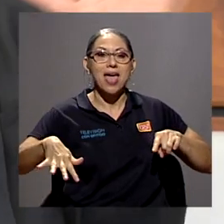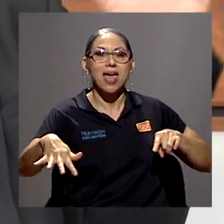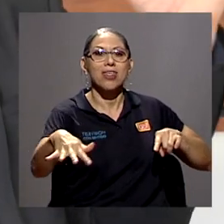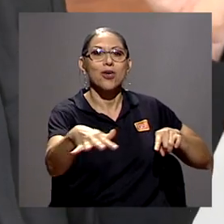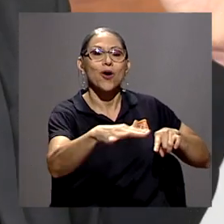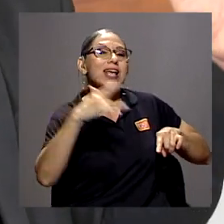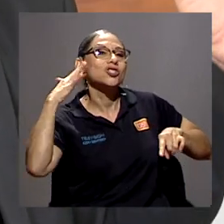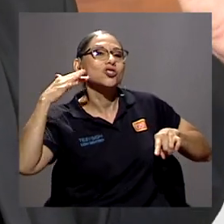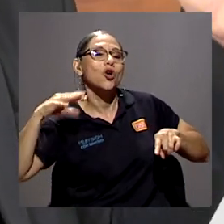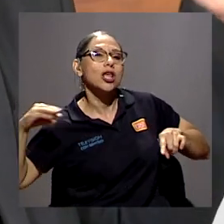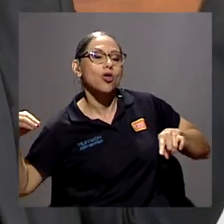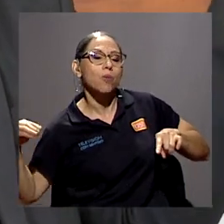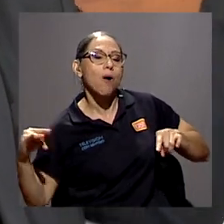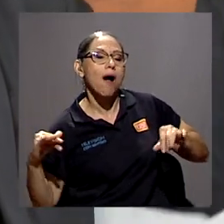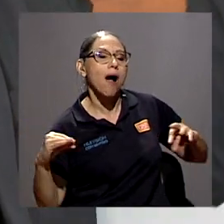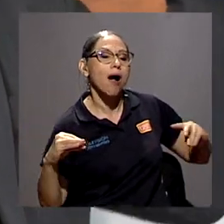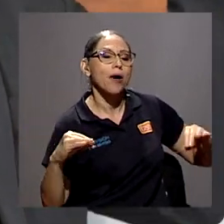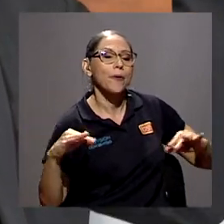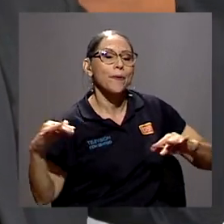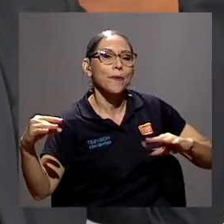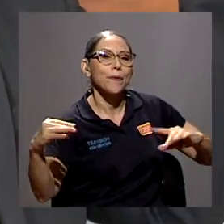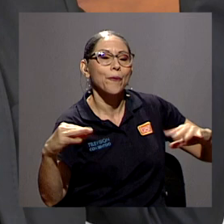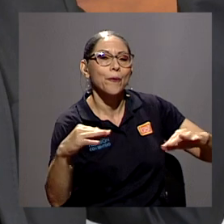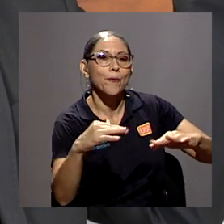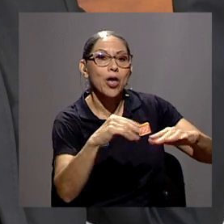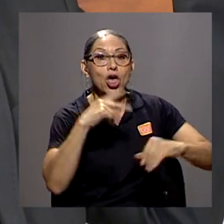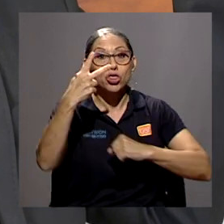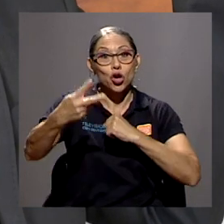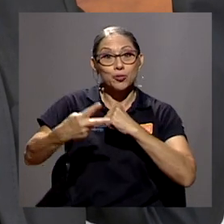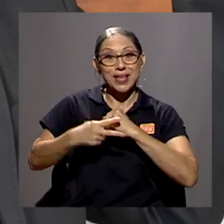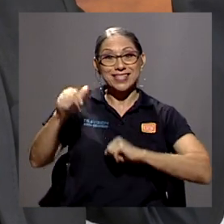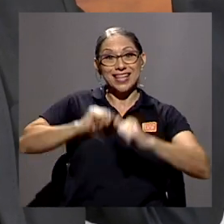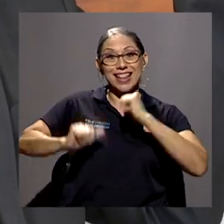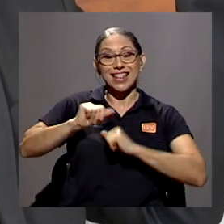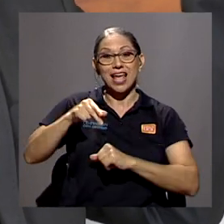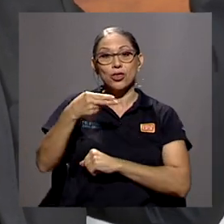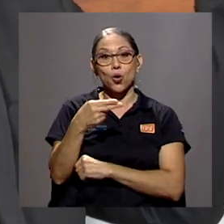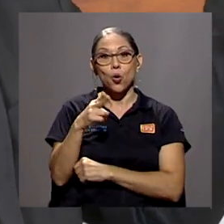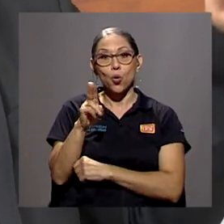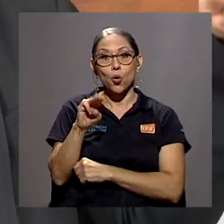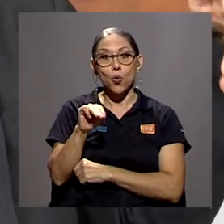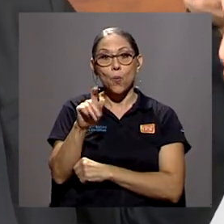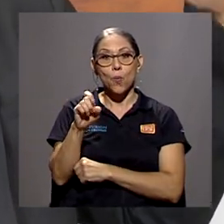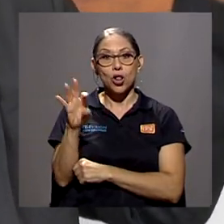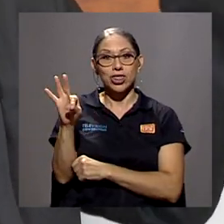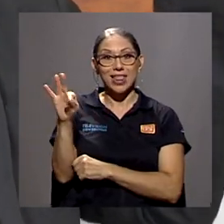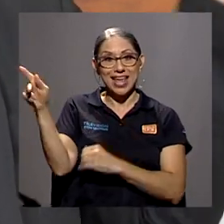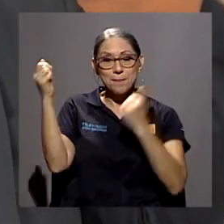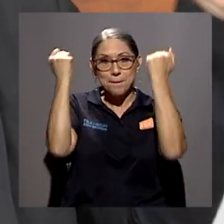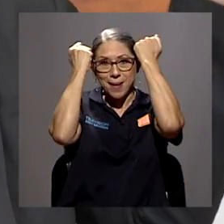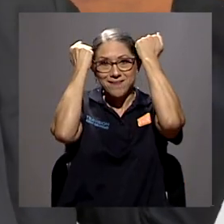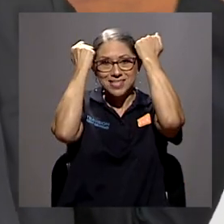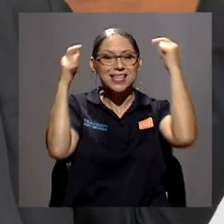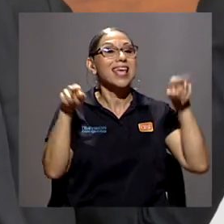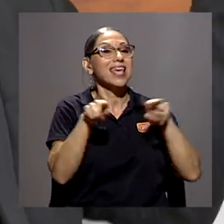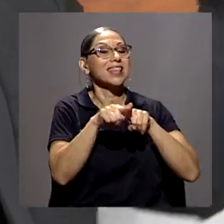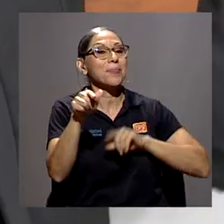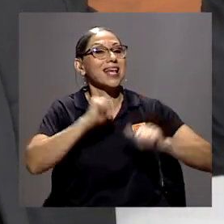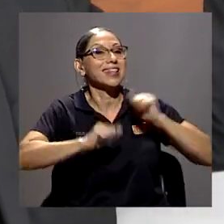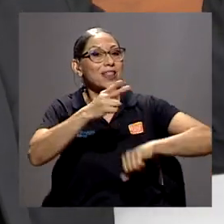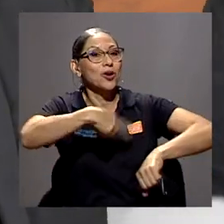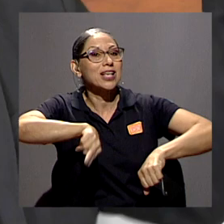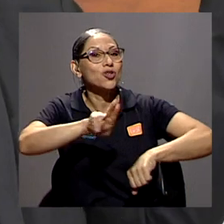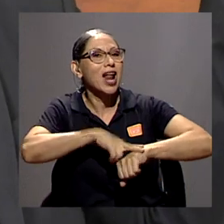público y las dos veces que presentamos esto en el teatro humbolt allá en pavas y en el teatro nacional se dio el fenómeno